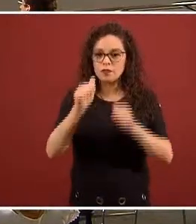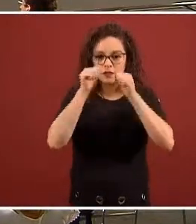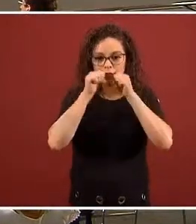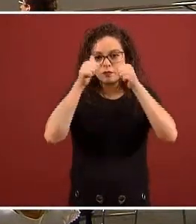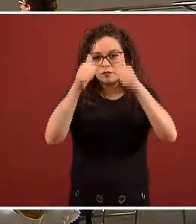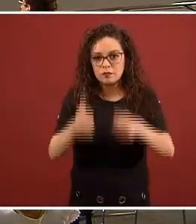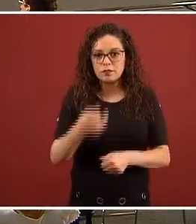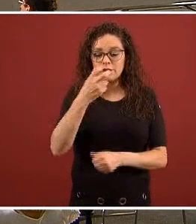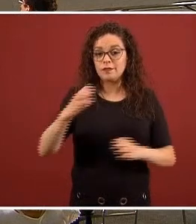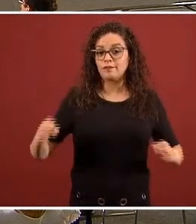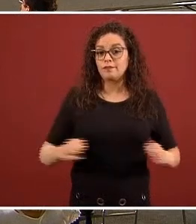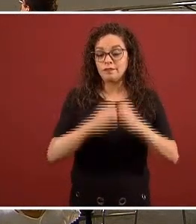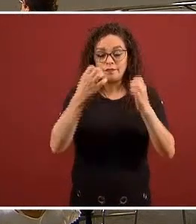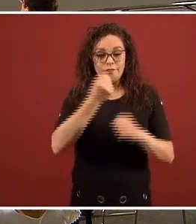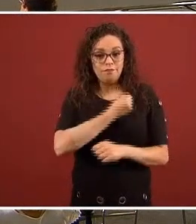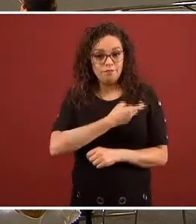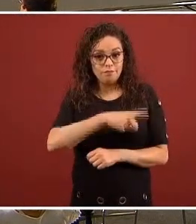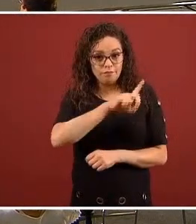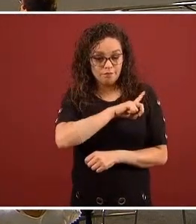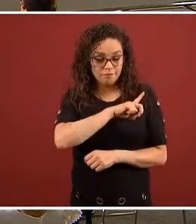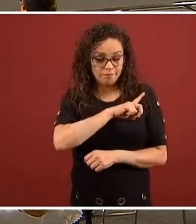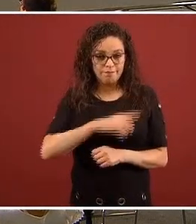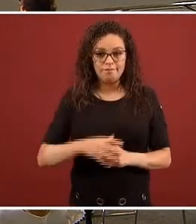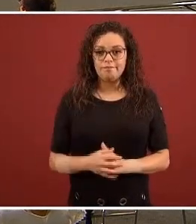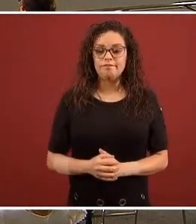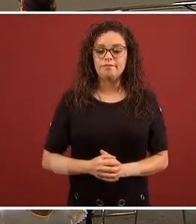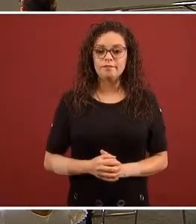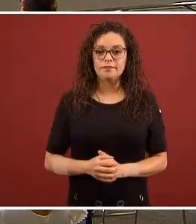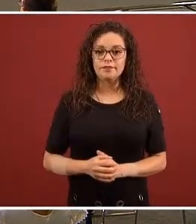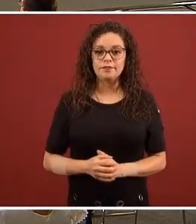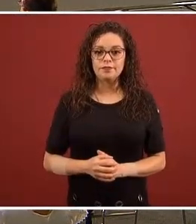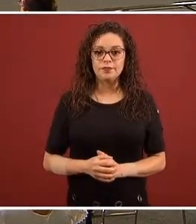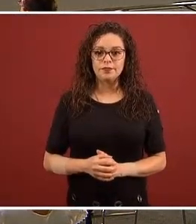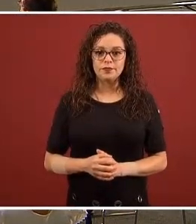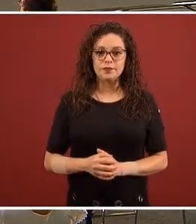contingencia. Como ustedes saben, hemos